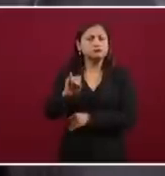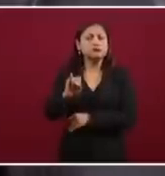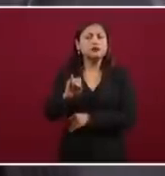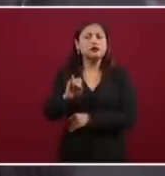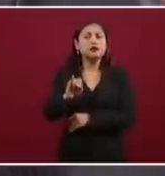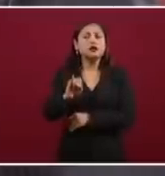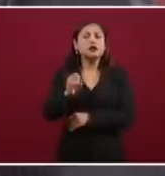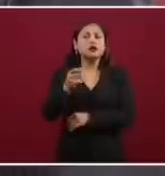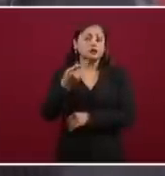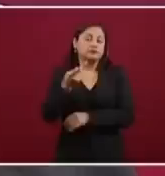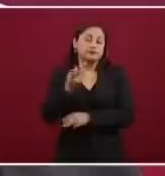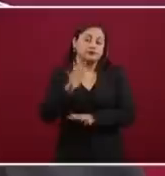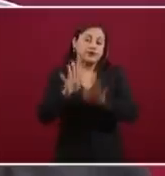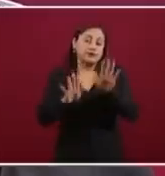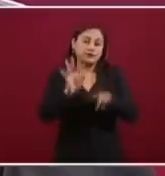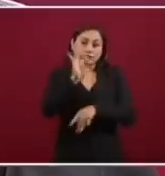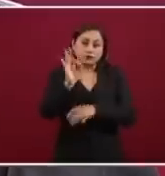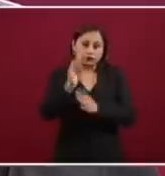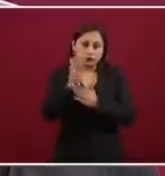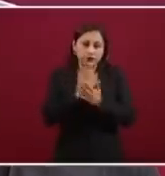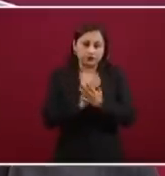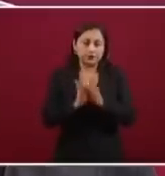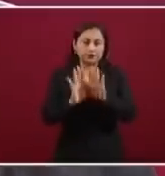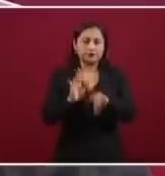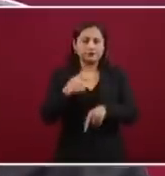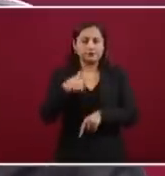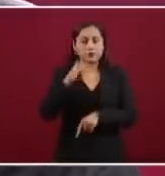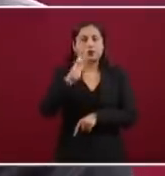Me recuerda a ese símil de